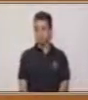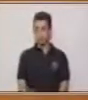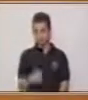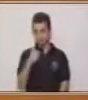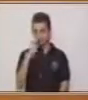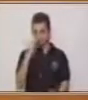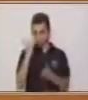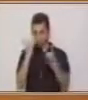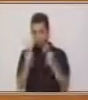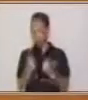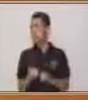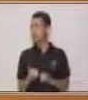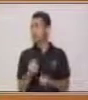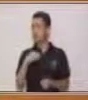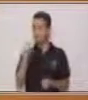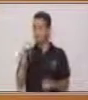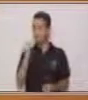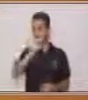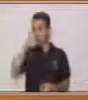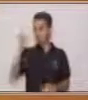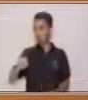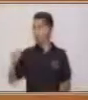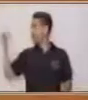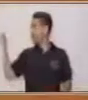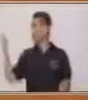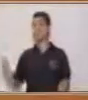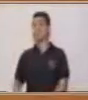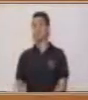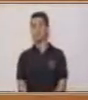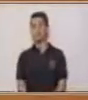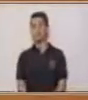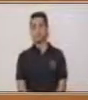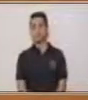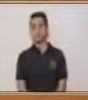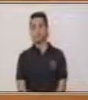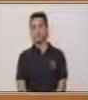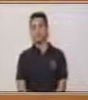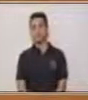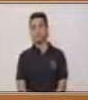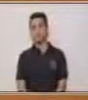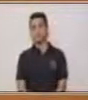Cuenta y escribe qué porcentaje estamos representando.